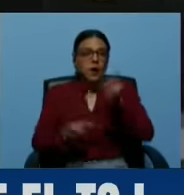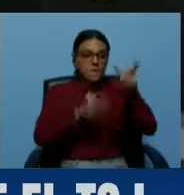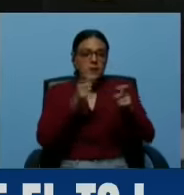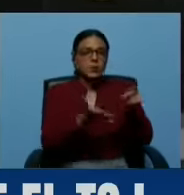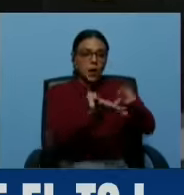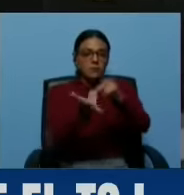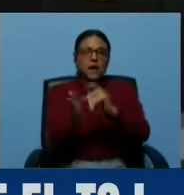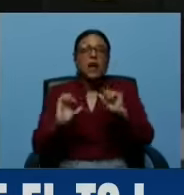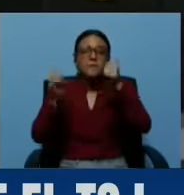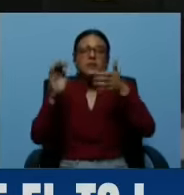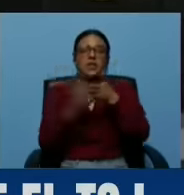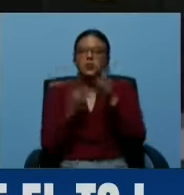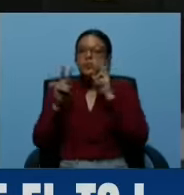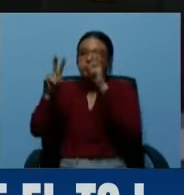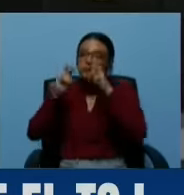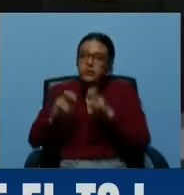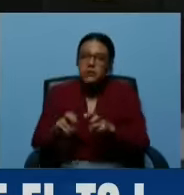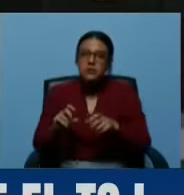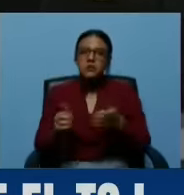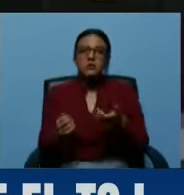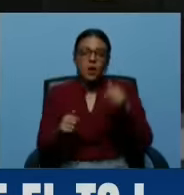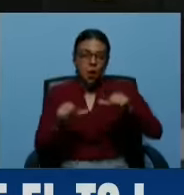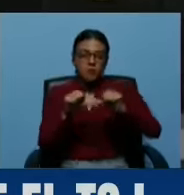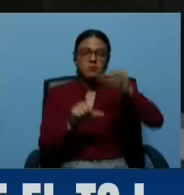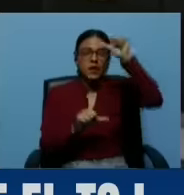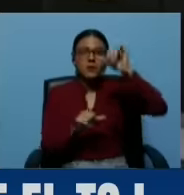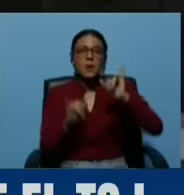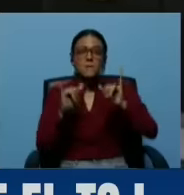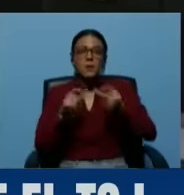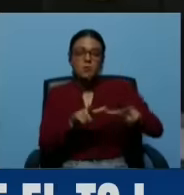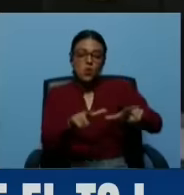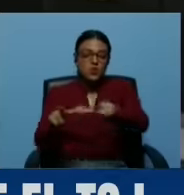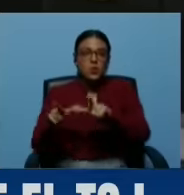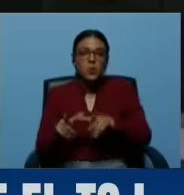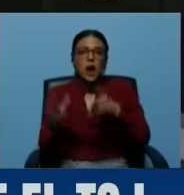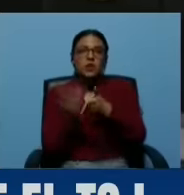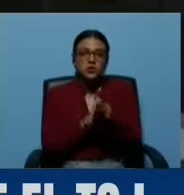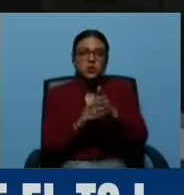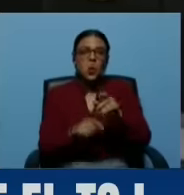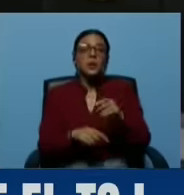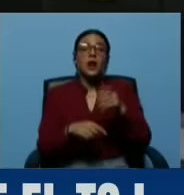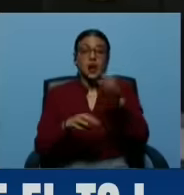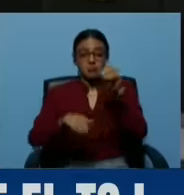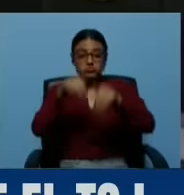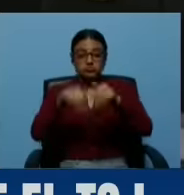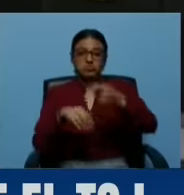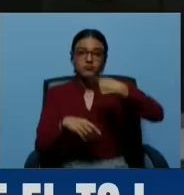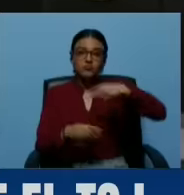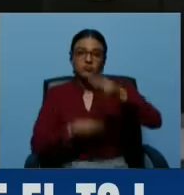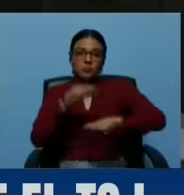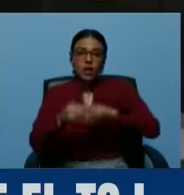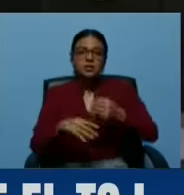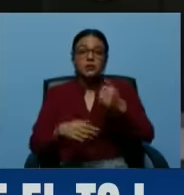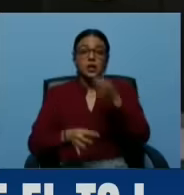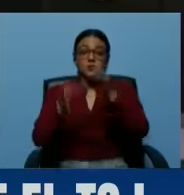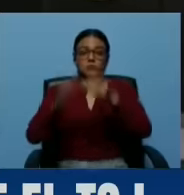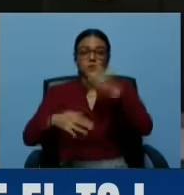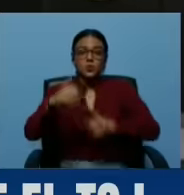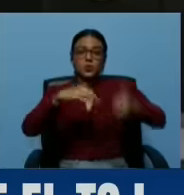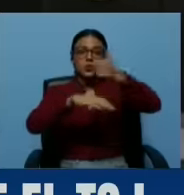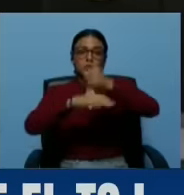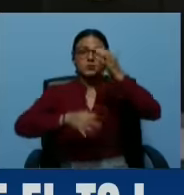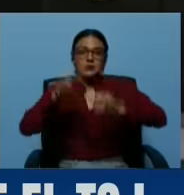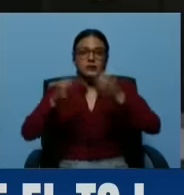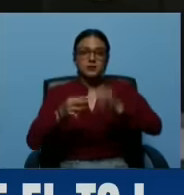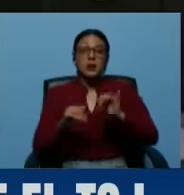inicio a esta audiencia que se desarrolla acá en la sala electoral del Tribunal Supremo de Justicia. Estamos a la espera del ingreso tanto del